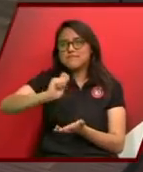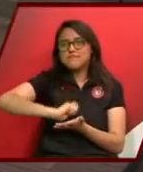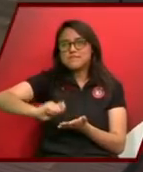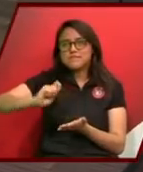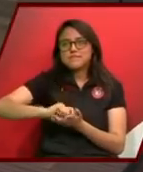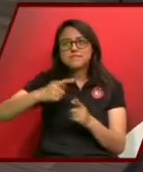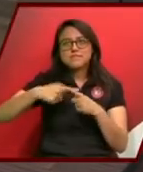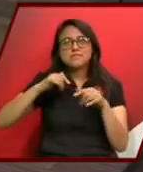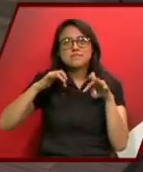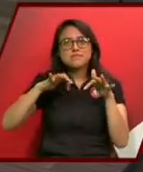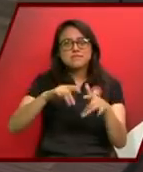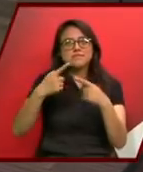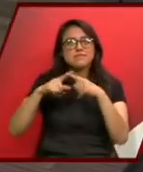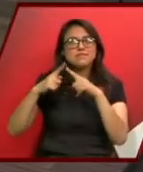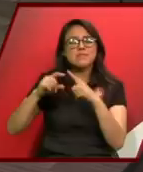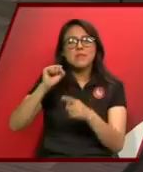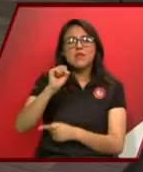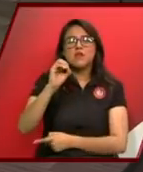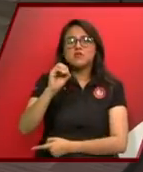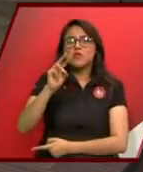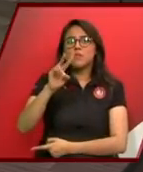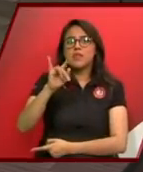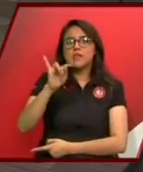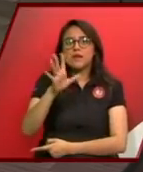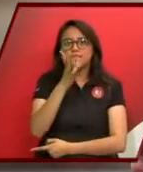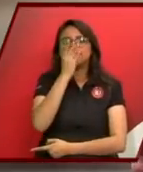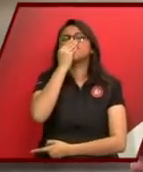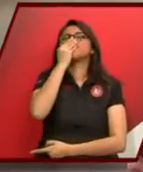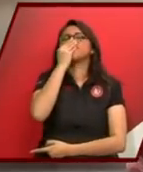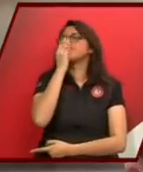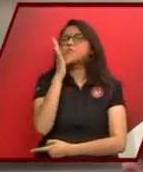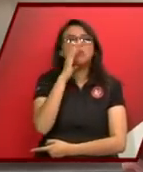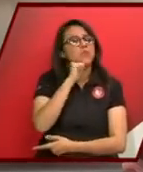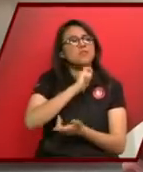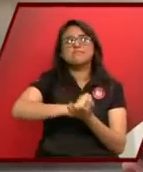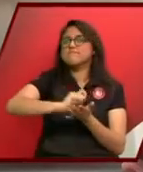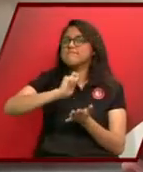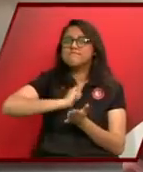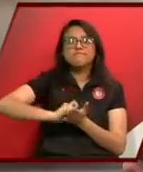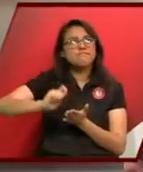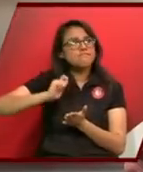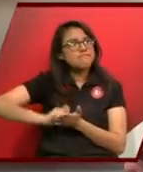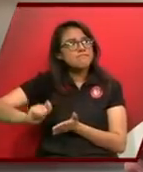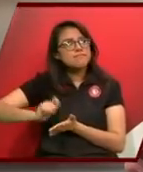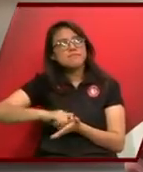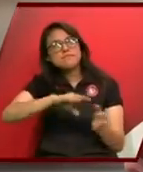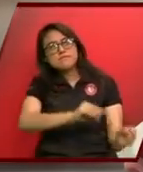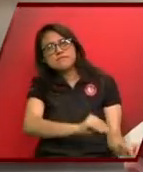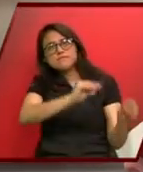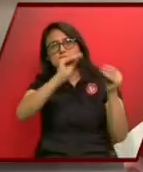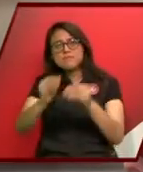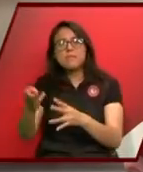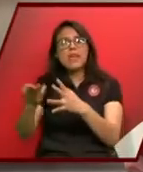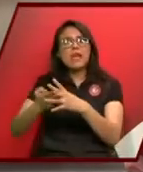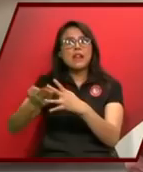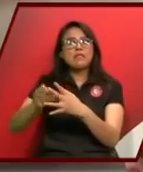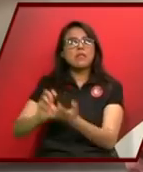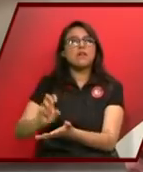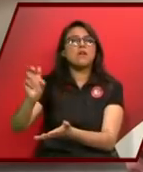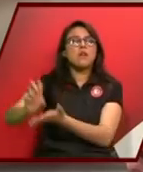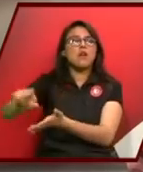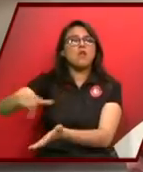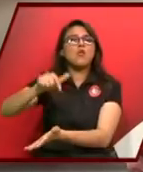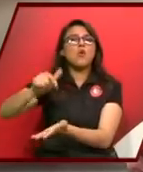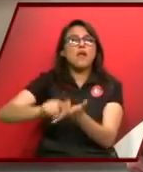sufre la invasión soviética y entonces lo callan como escritor. Y entonces él tiene que después emigrar a Francia, donde él